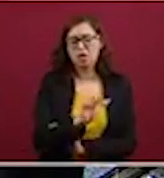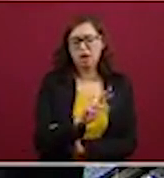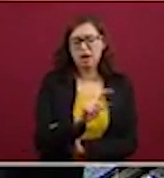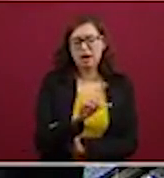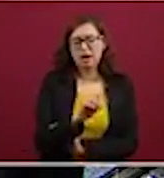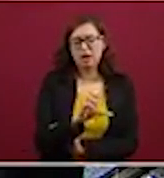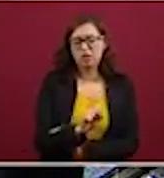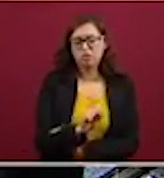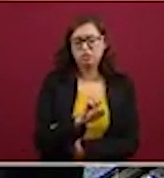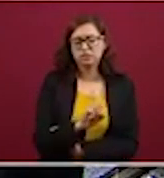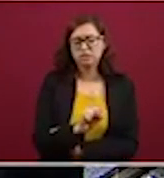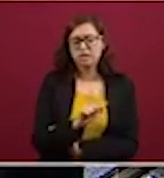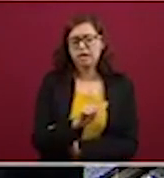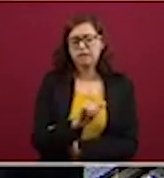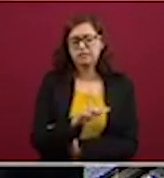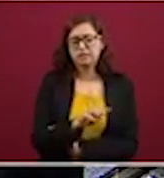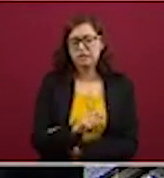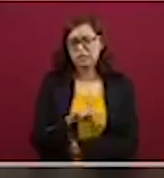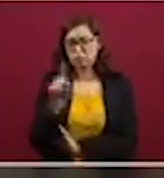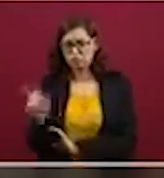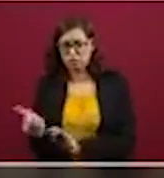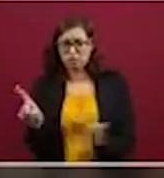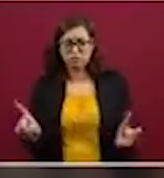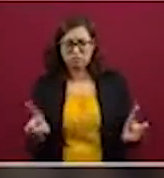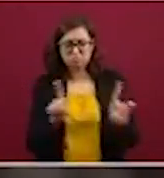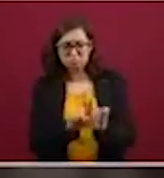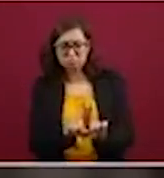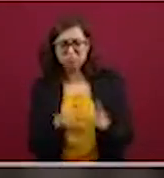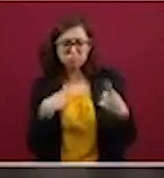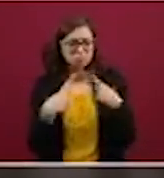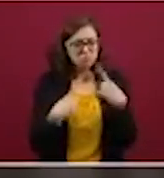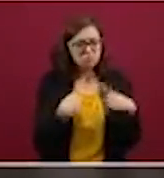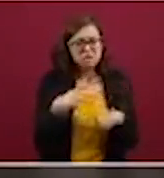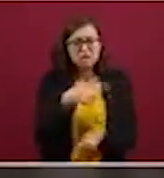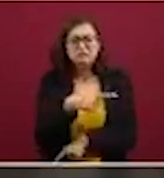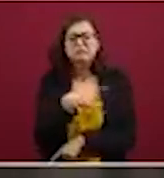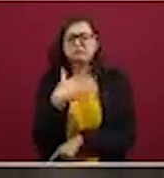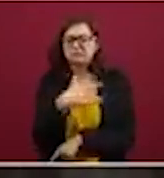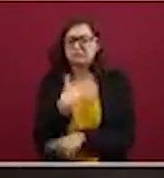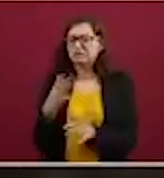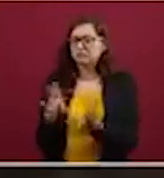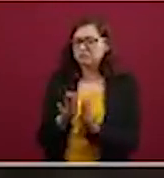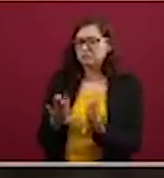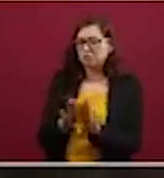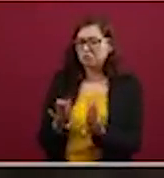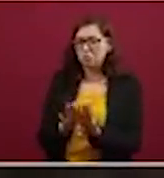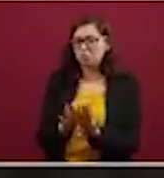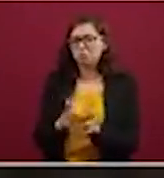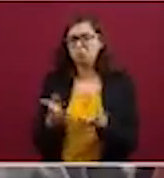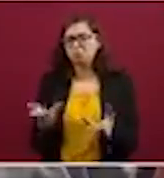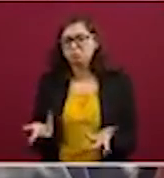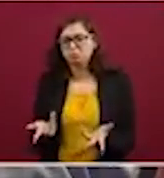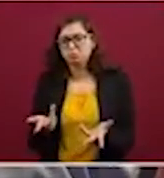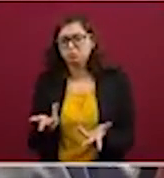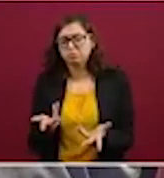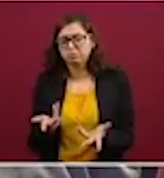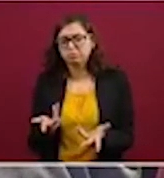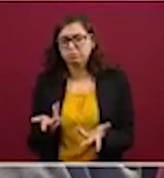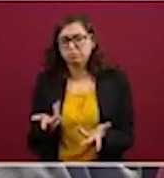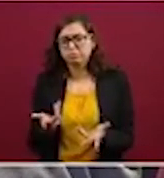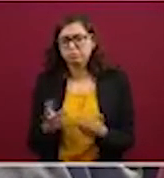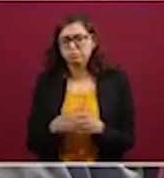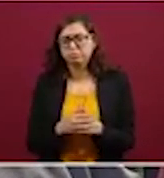le comentó sobre esto cuál fue la reacción de del ingeniero y pues éste